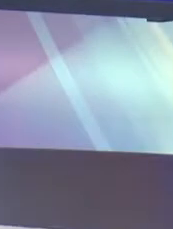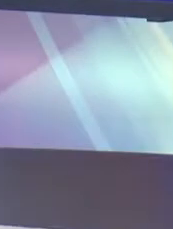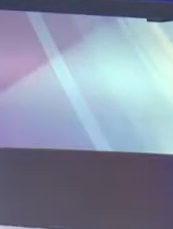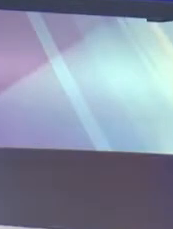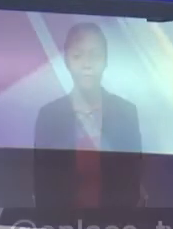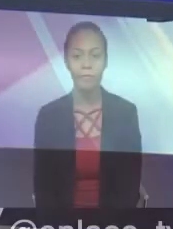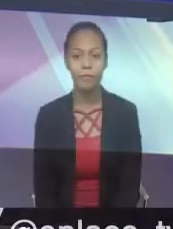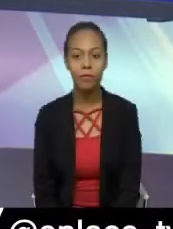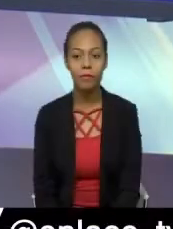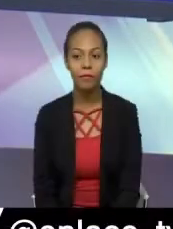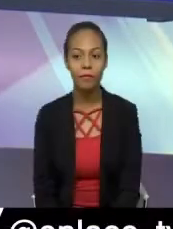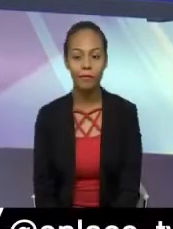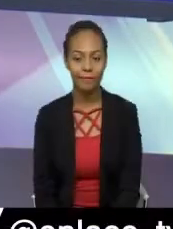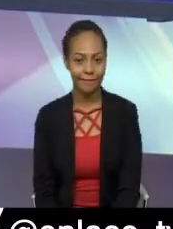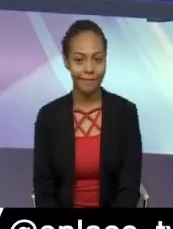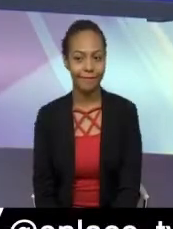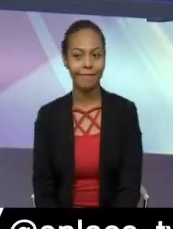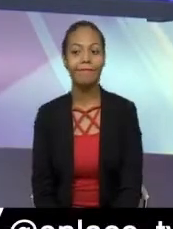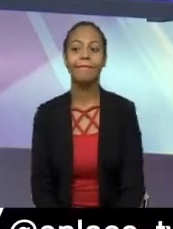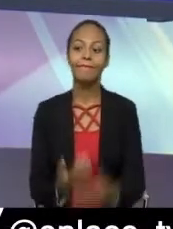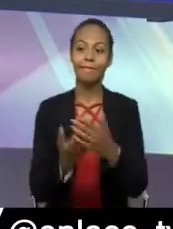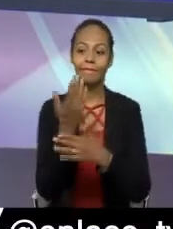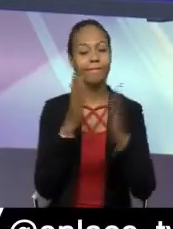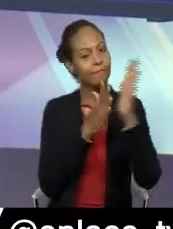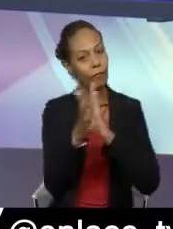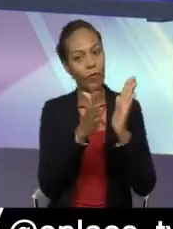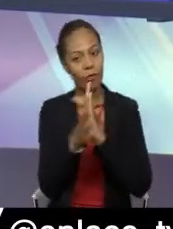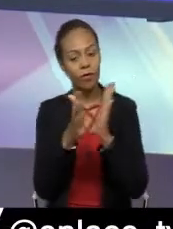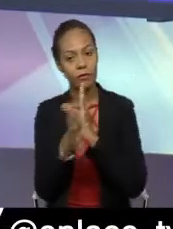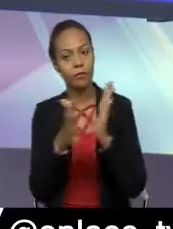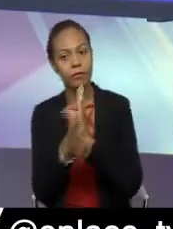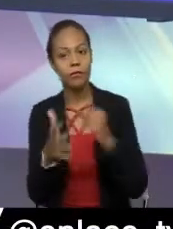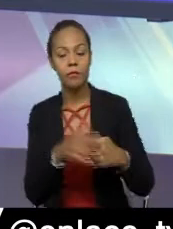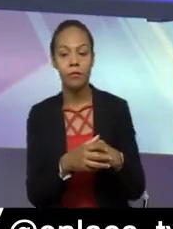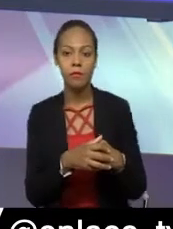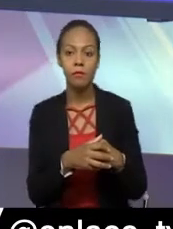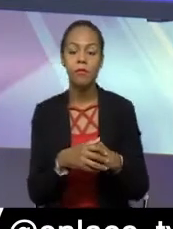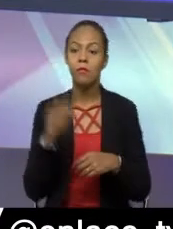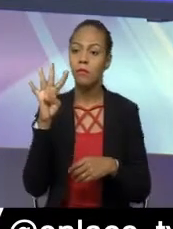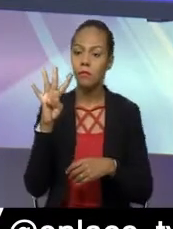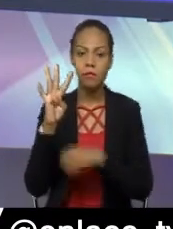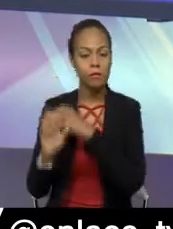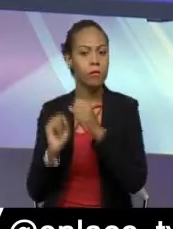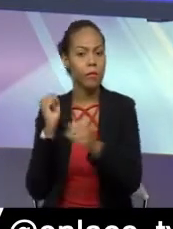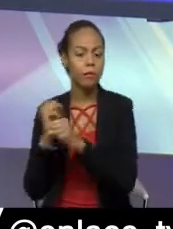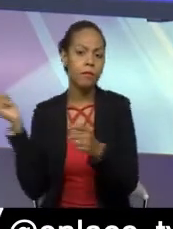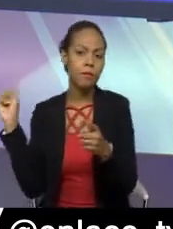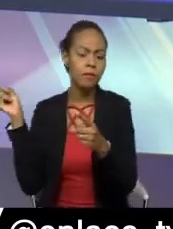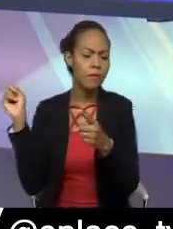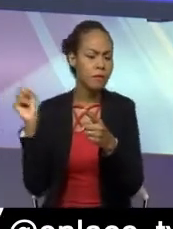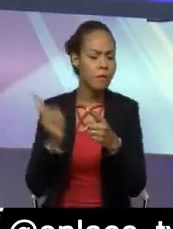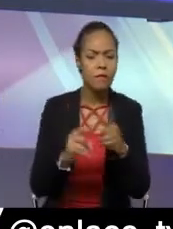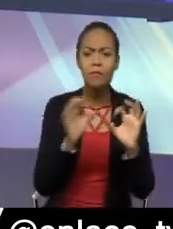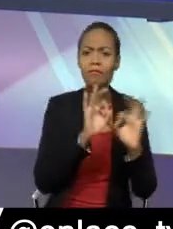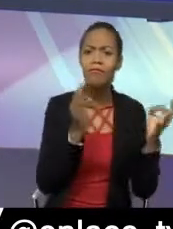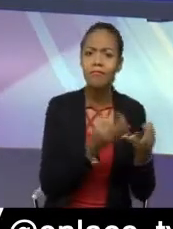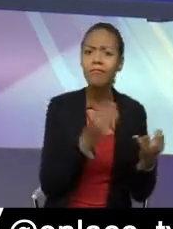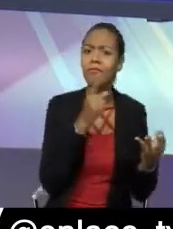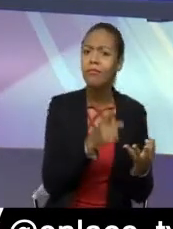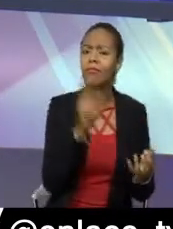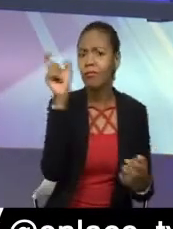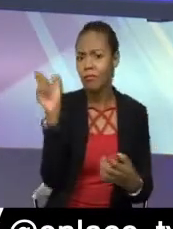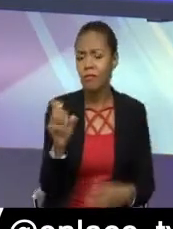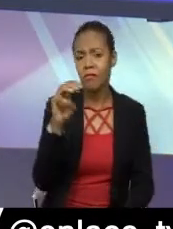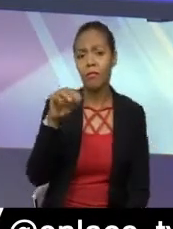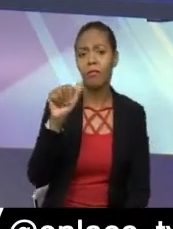Iniciamos con el desarrollo de la información. 4 años lleva a la familia de Marta Cecilia Conde que esclarezca la muerte de su ser